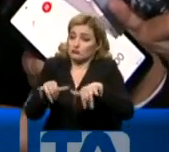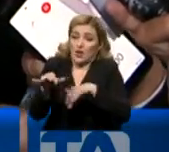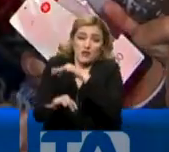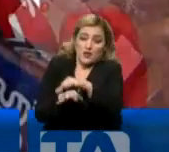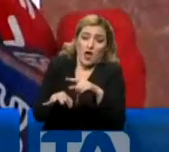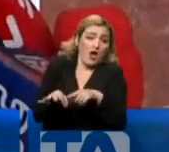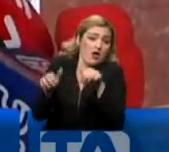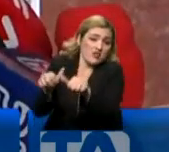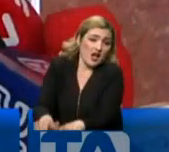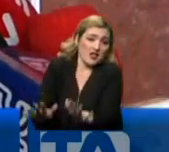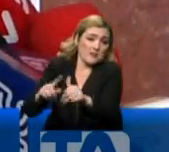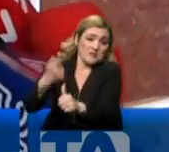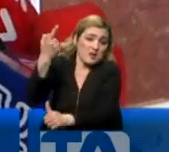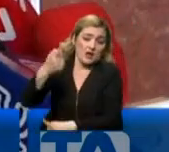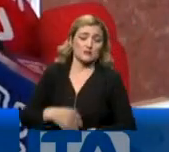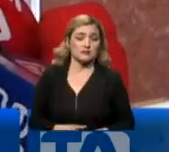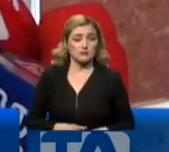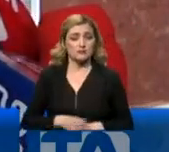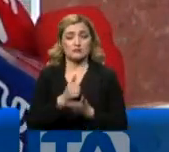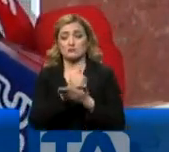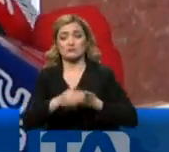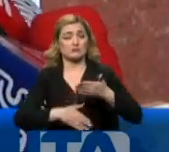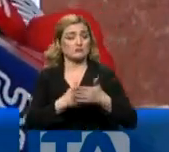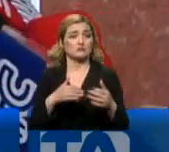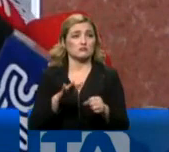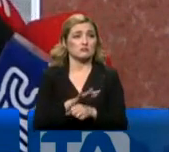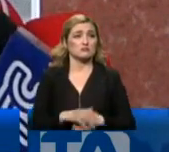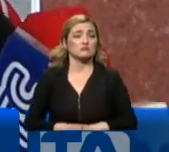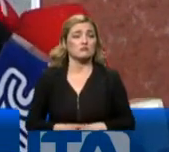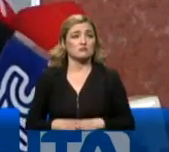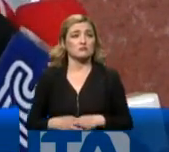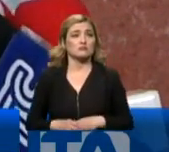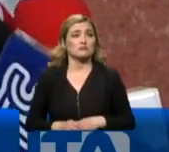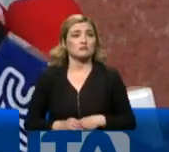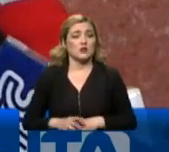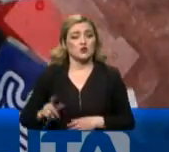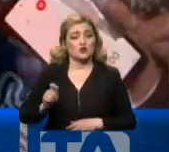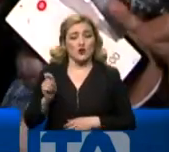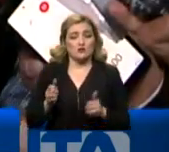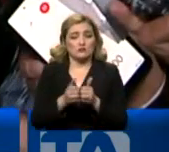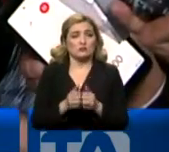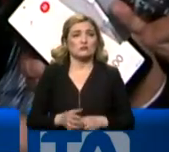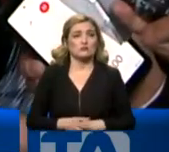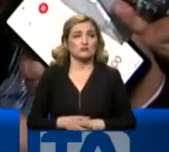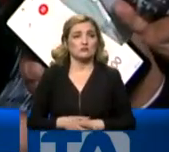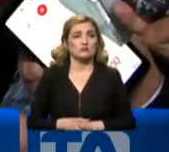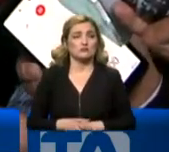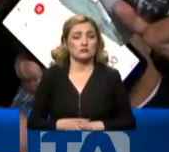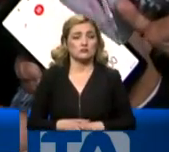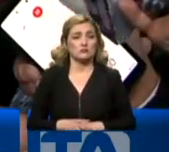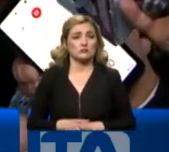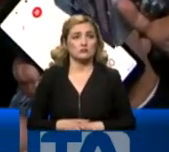forma permanente, con todas las prerrogativas y beneficios que tenemos los legisladores, sueldos y equipo, ¿no? Han venido ejerciendo ya